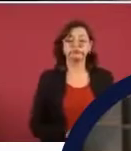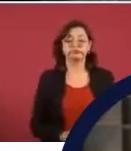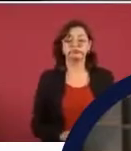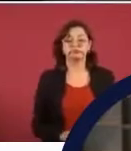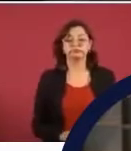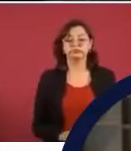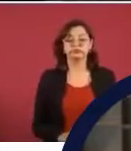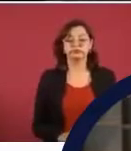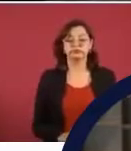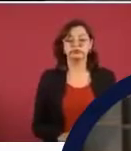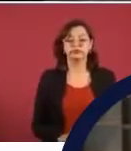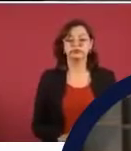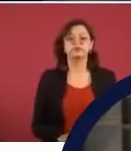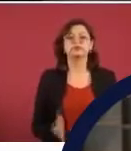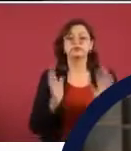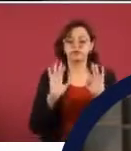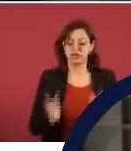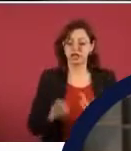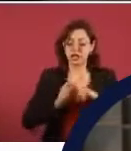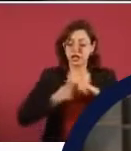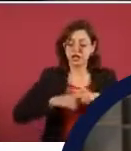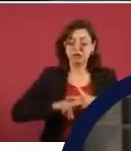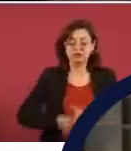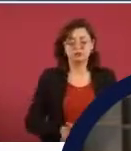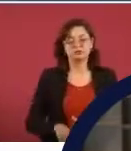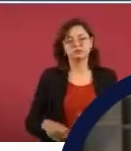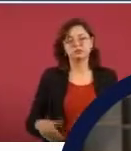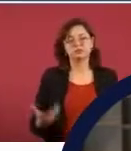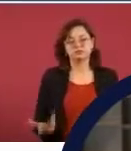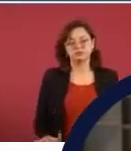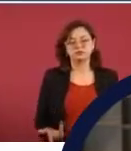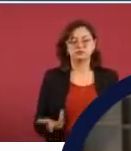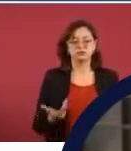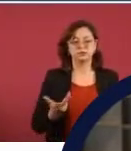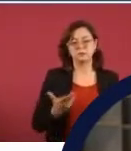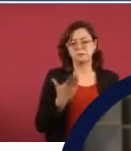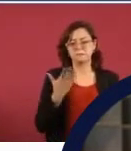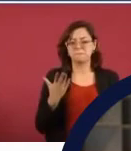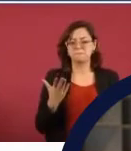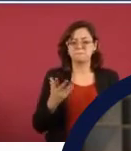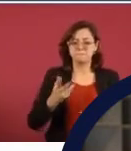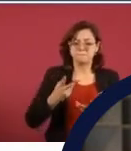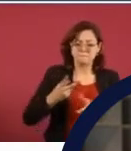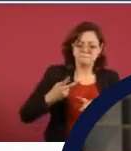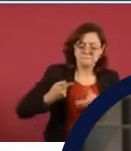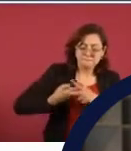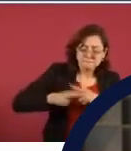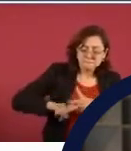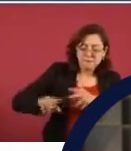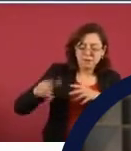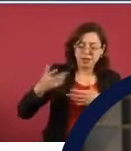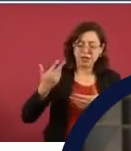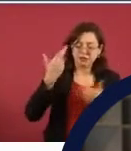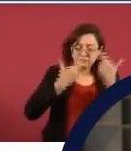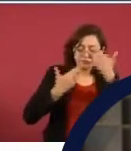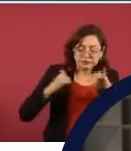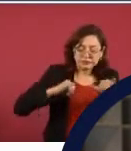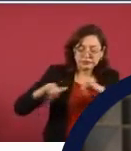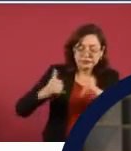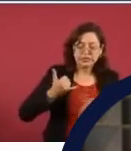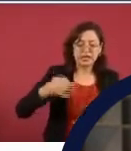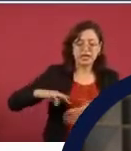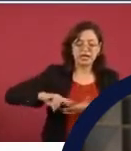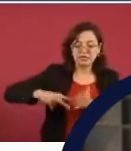que se destruyen en las manifestaciones. Y sin embargo, esos grupos, con esos grupos hay complacencia, hay